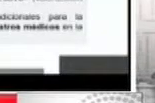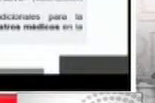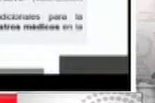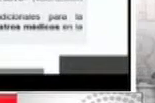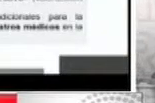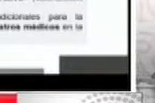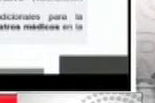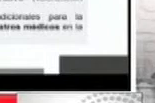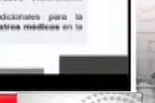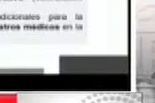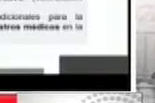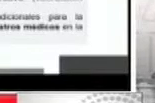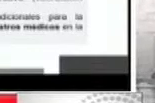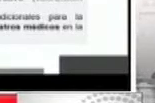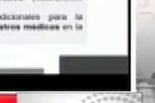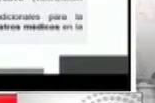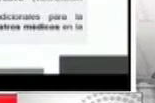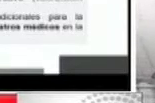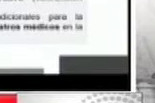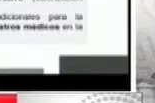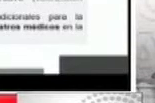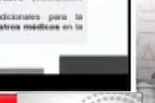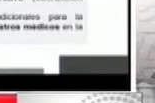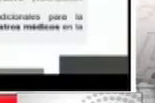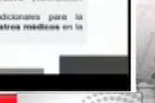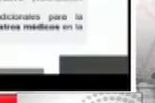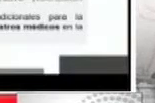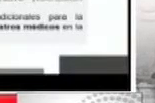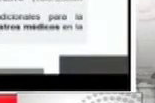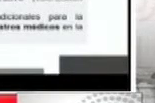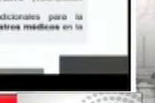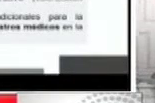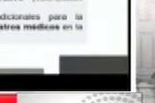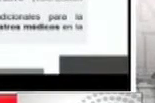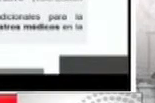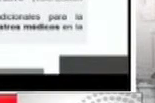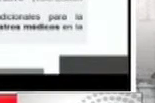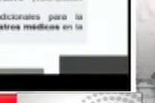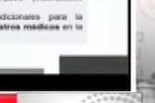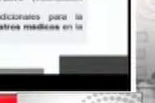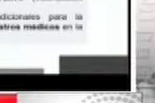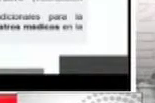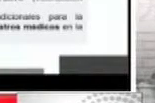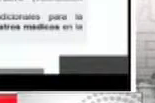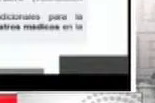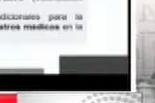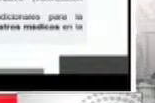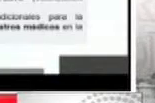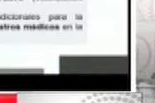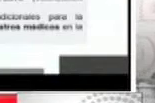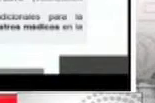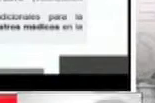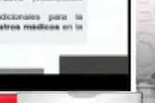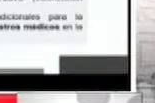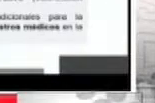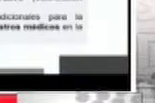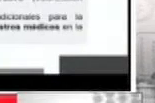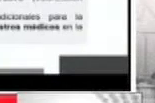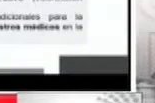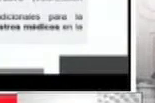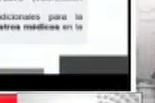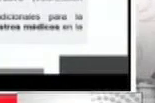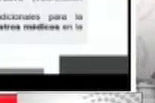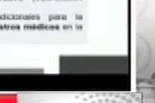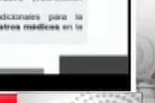de la primera línea, que ha tenido una alta cantidad de fallecidos también, no se